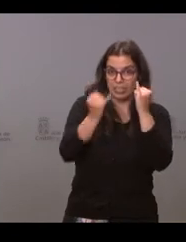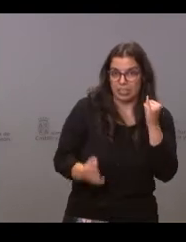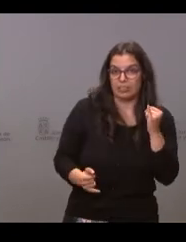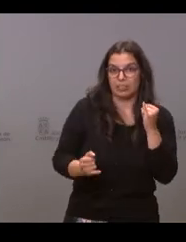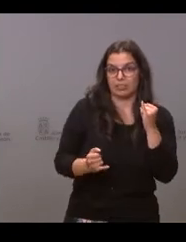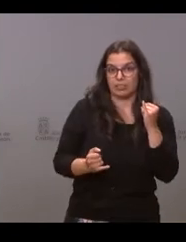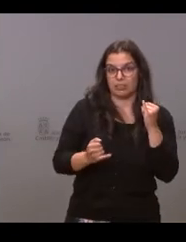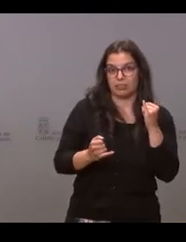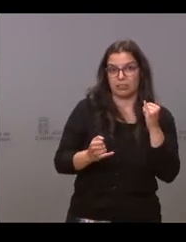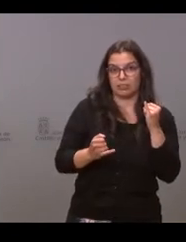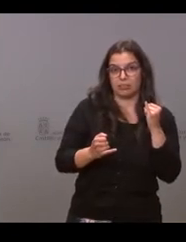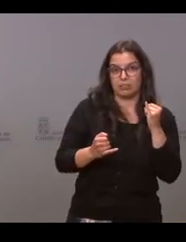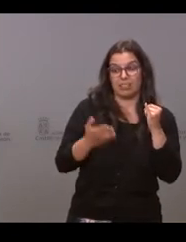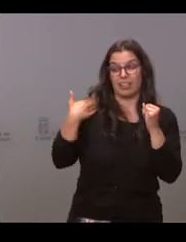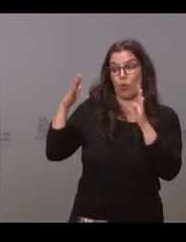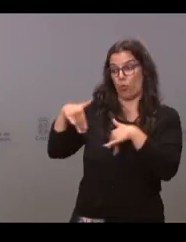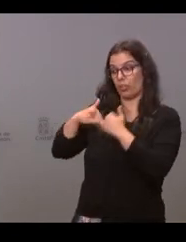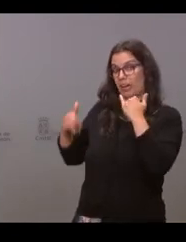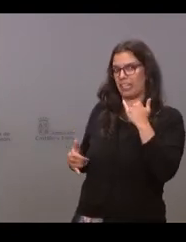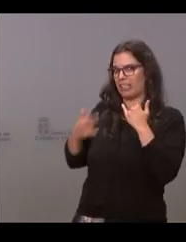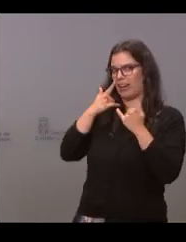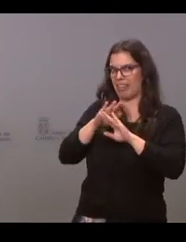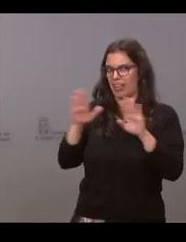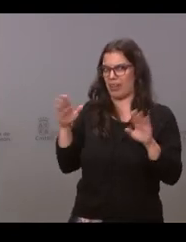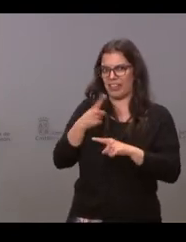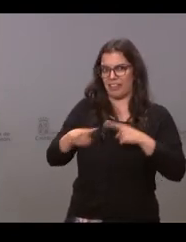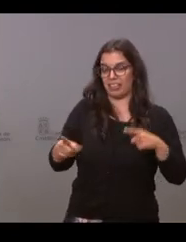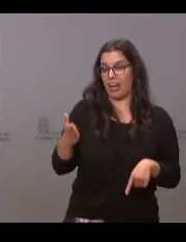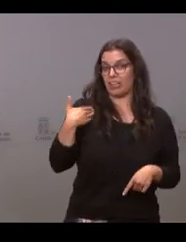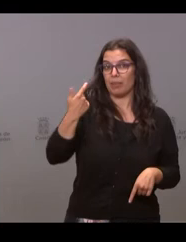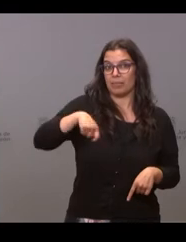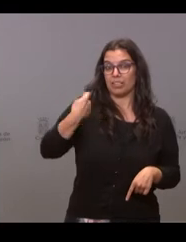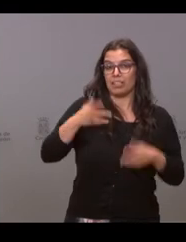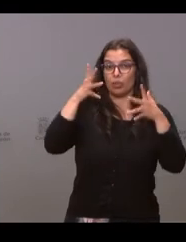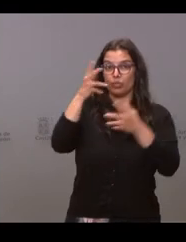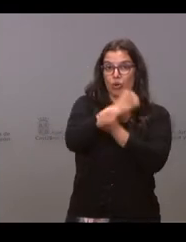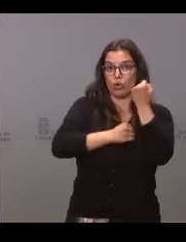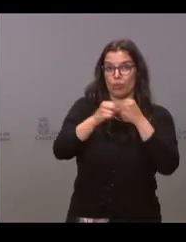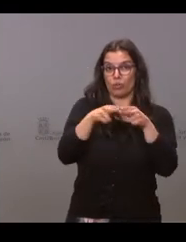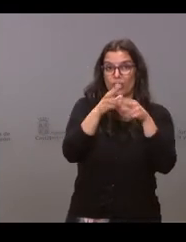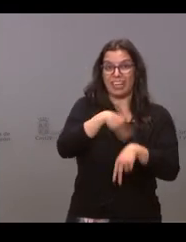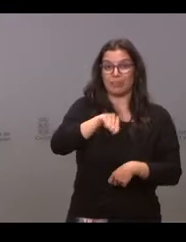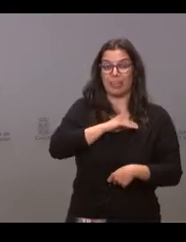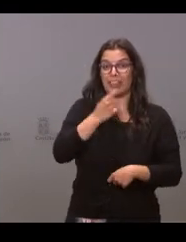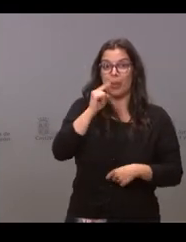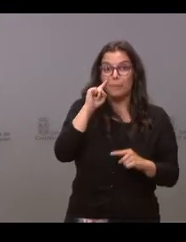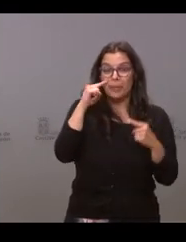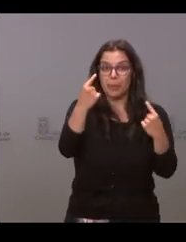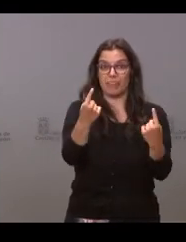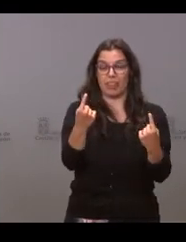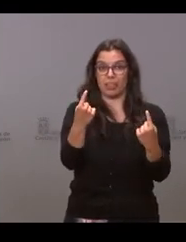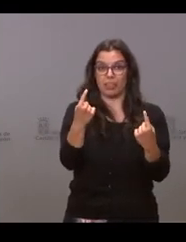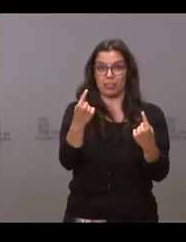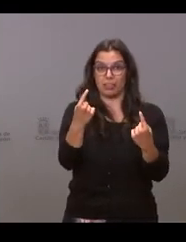distintas a las que se abordaron la crisis anterior ayer presidente del cds de españa lo decía es la primera vez que cae por